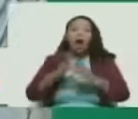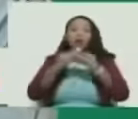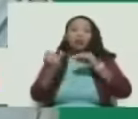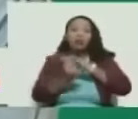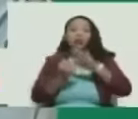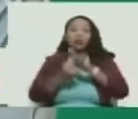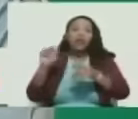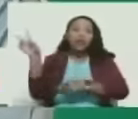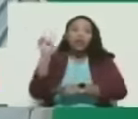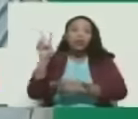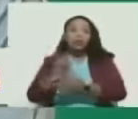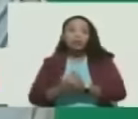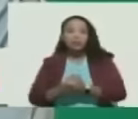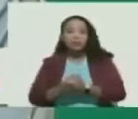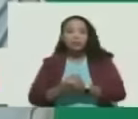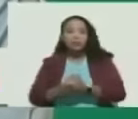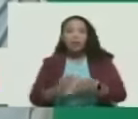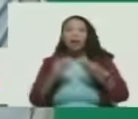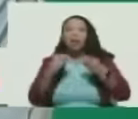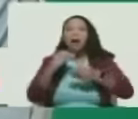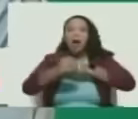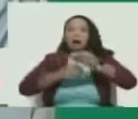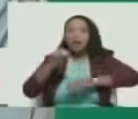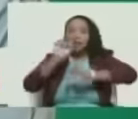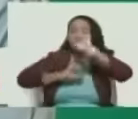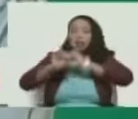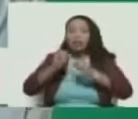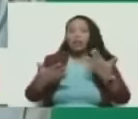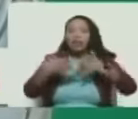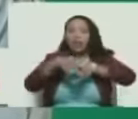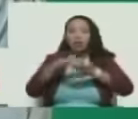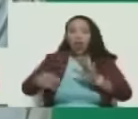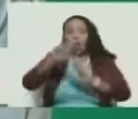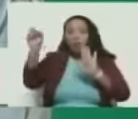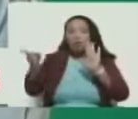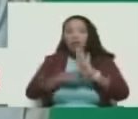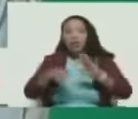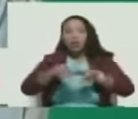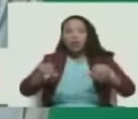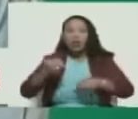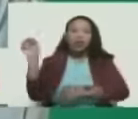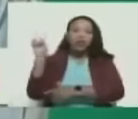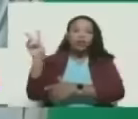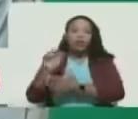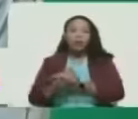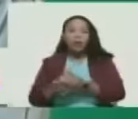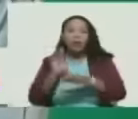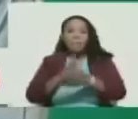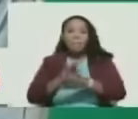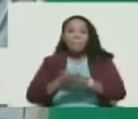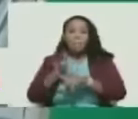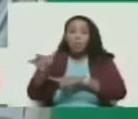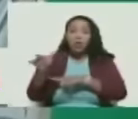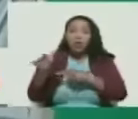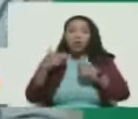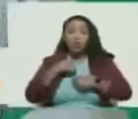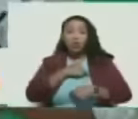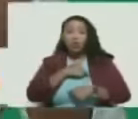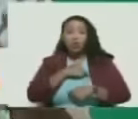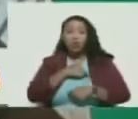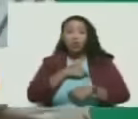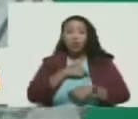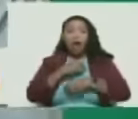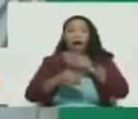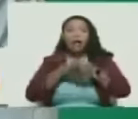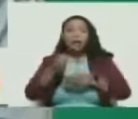instituciones venezolanas para defender integralmente el territorio nacional. Por eso nos llena